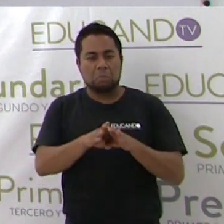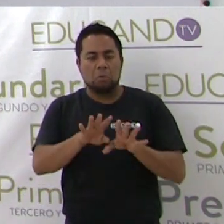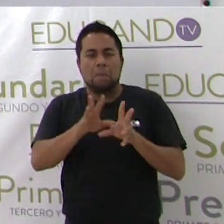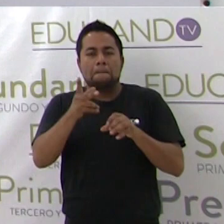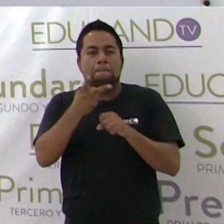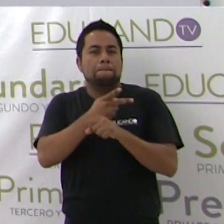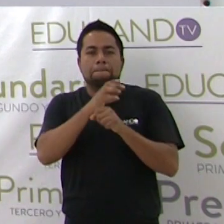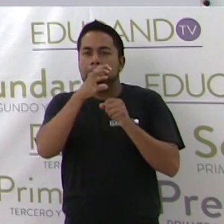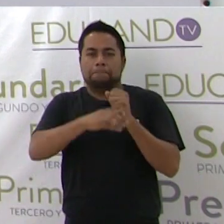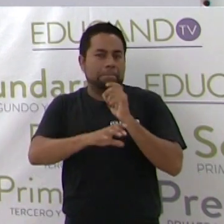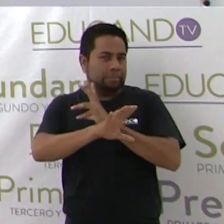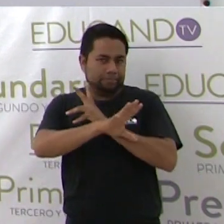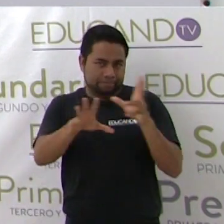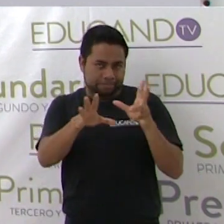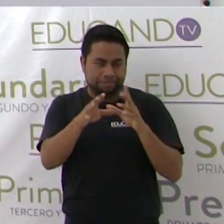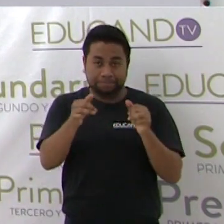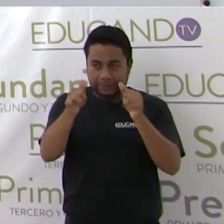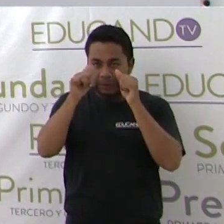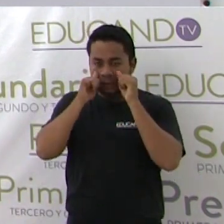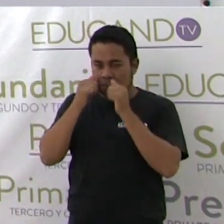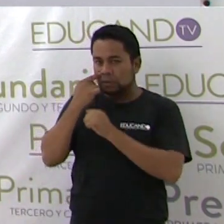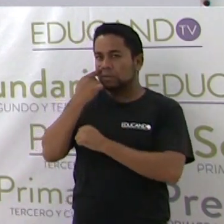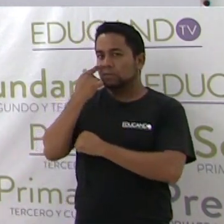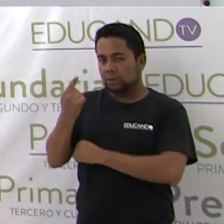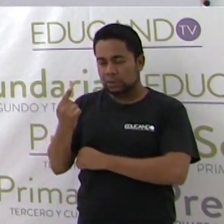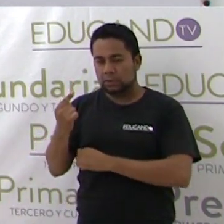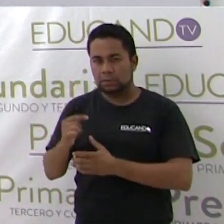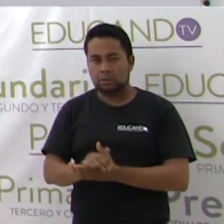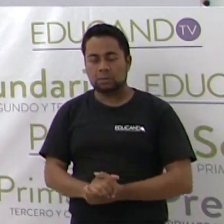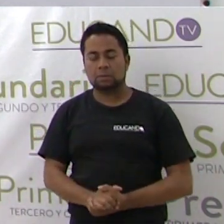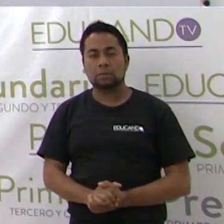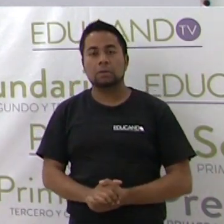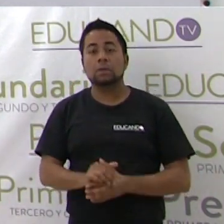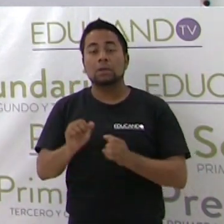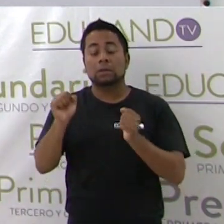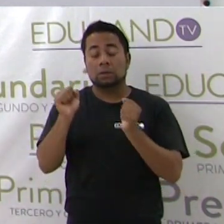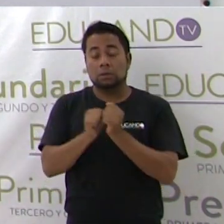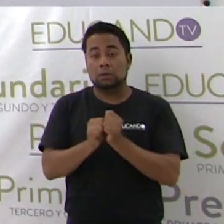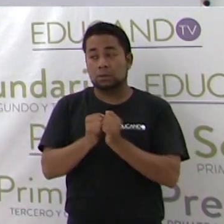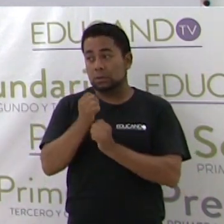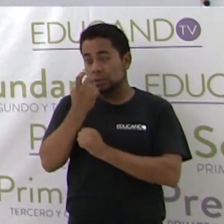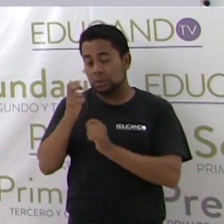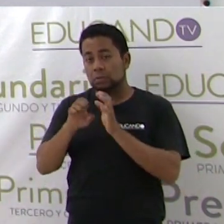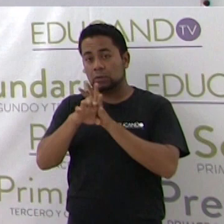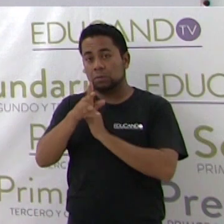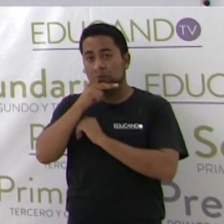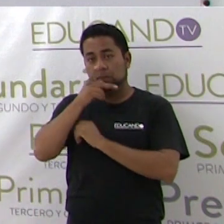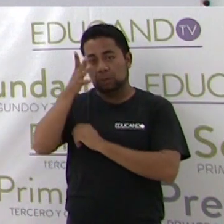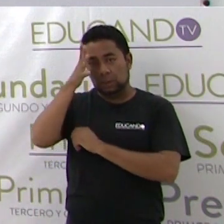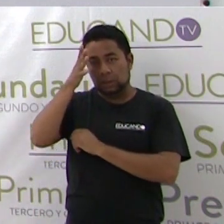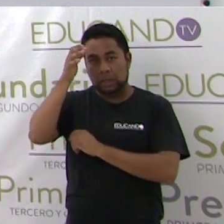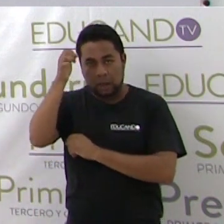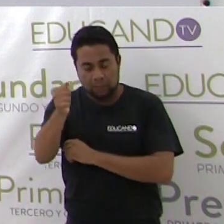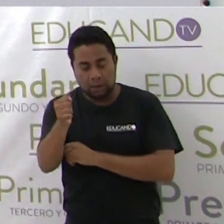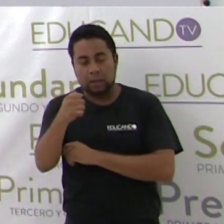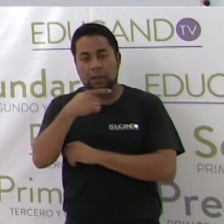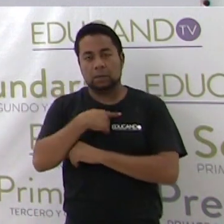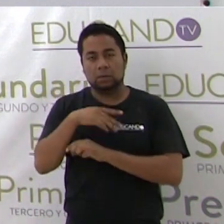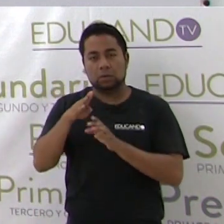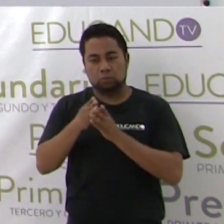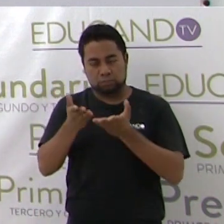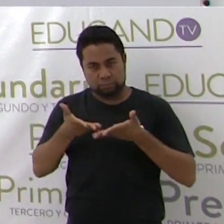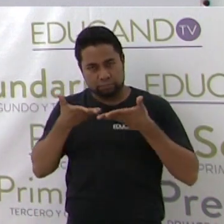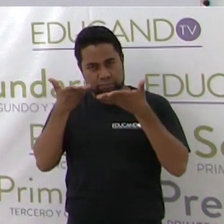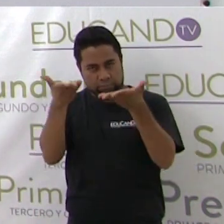terminadas. Mucha atención, niños y niñas, con este concepto que yo te estoy